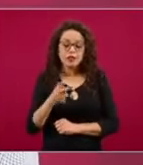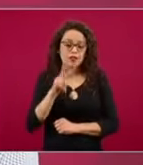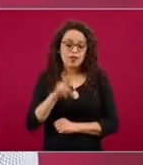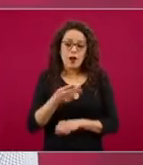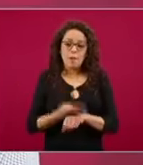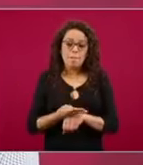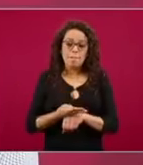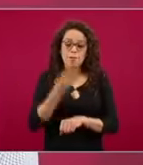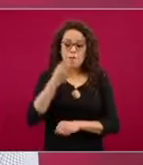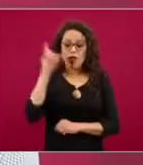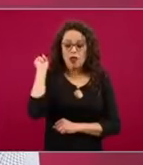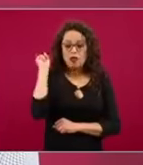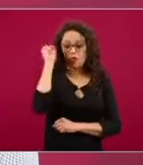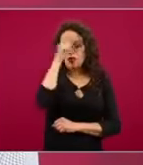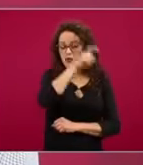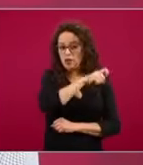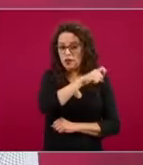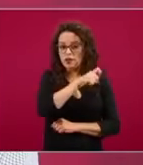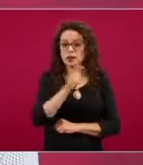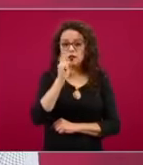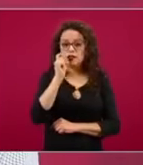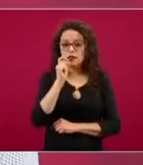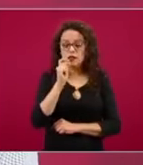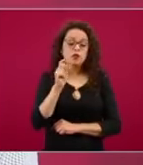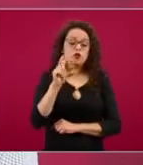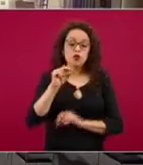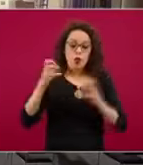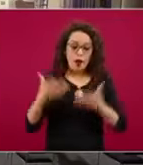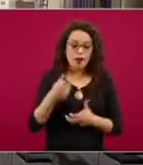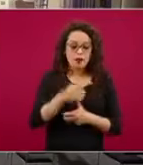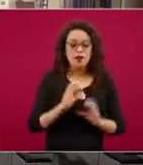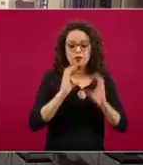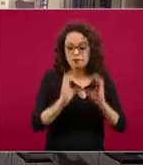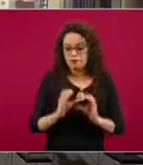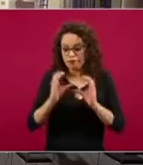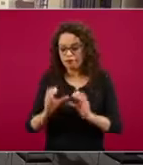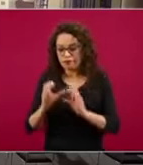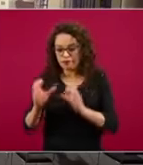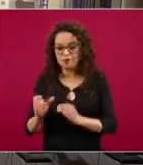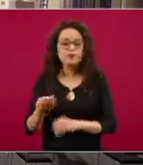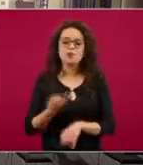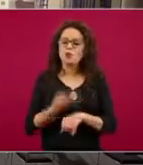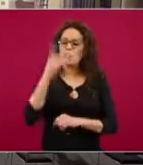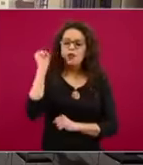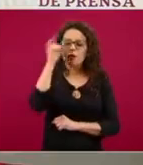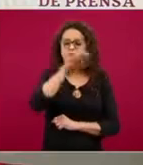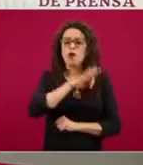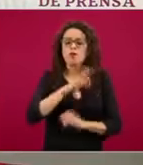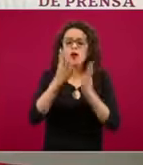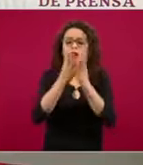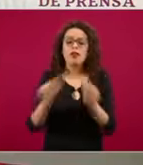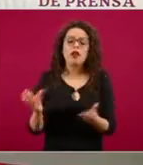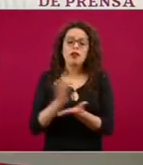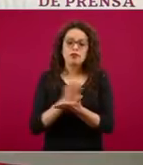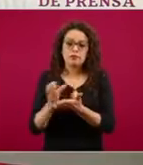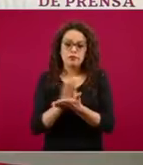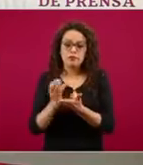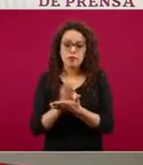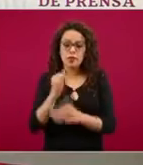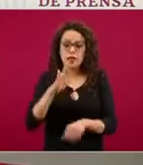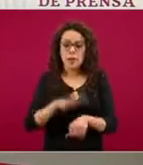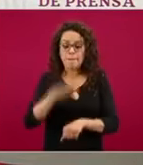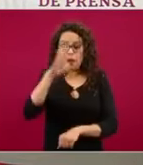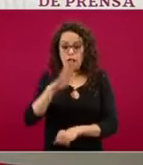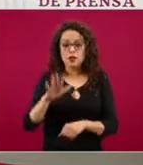mucho más difícil, a pesar de aplicar todas estas medidas, que se puedan recuperar. Sobre todo cuando estamos ante una enfermedad